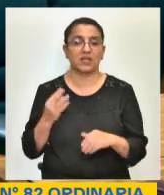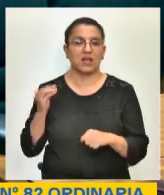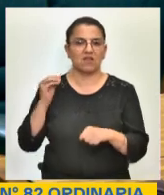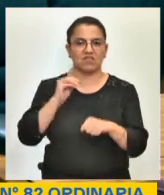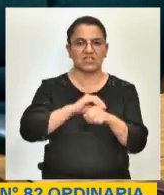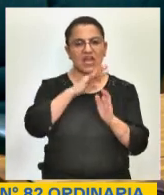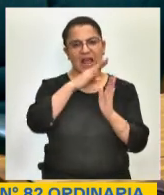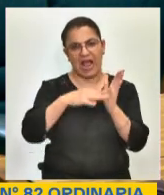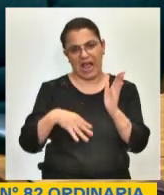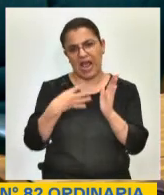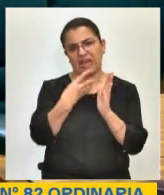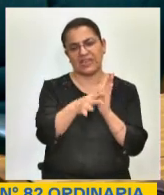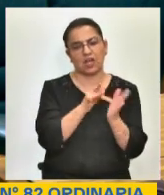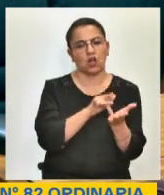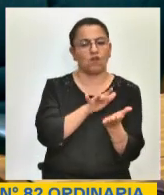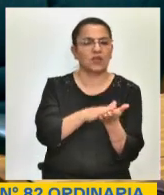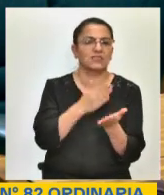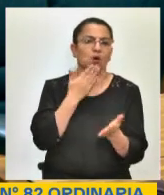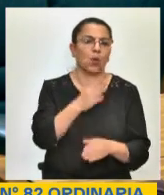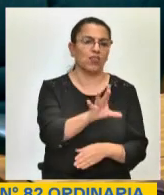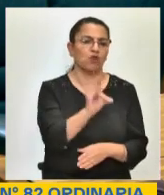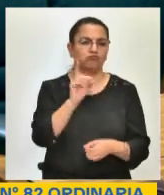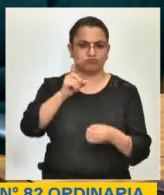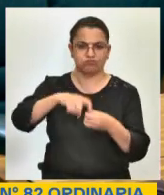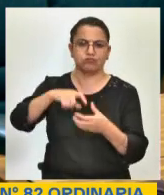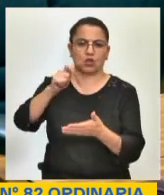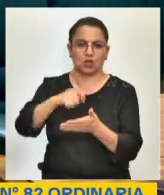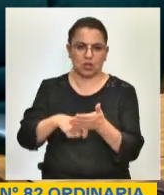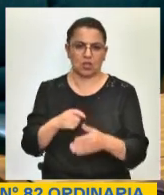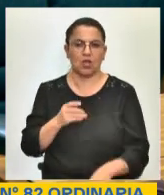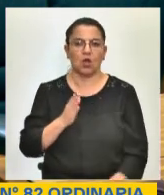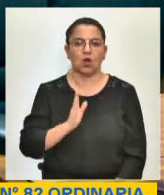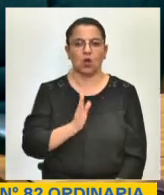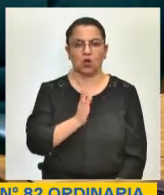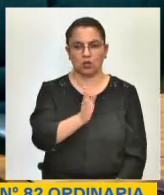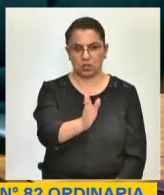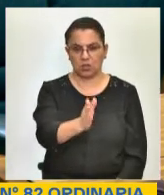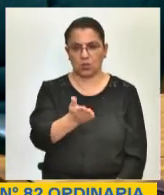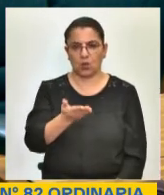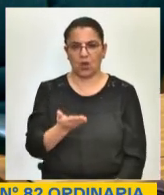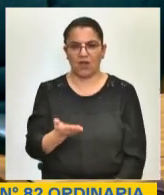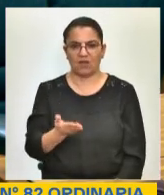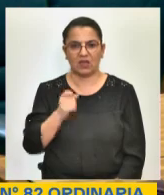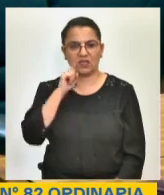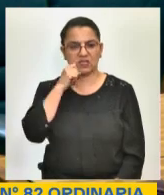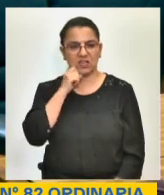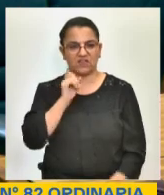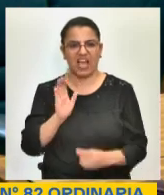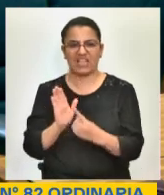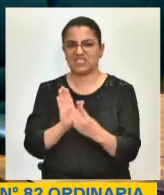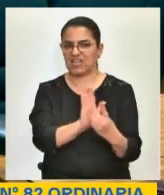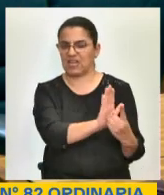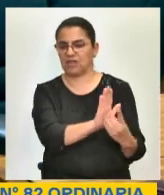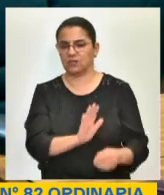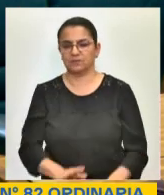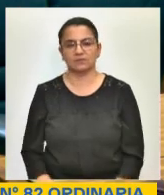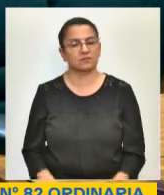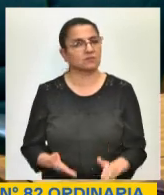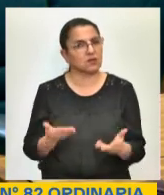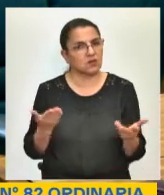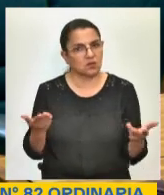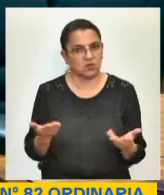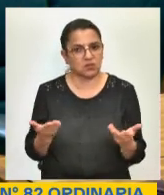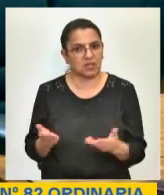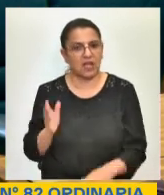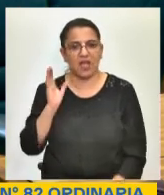calendario cuando se les reincorporado y que siguieran en el lugar en que se les tiene asignado que es de segregación completa o sea presidente